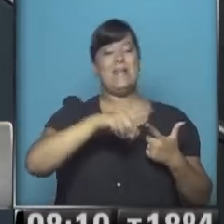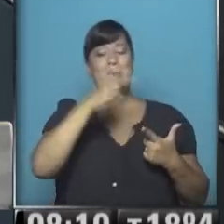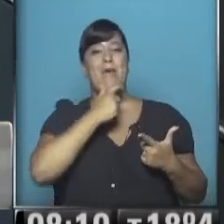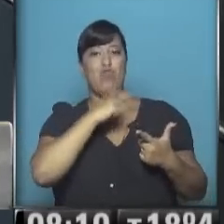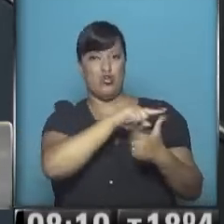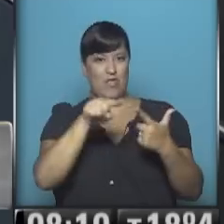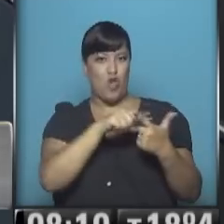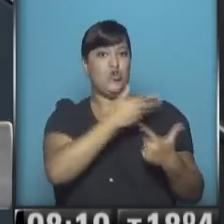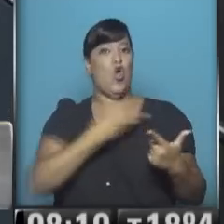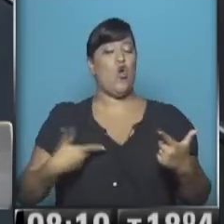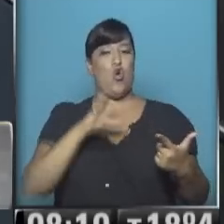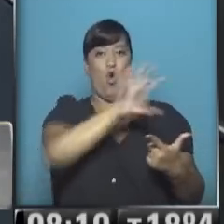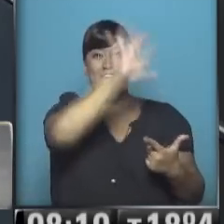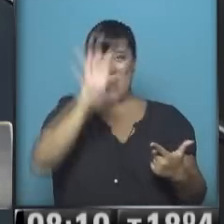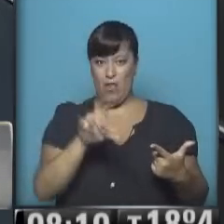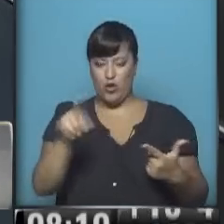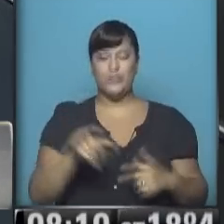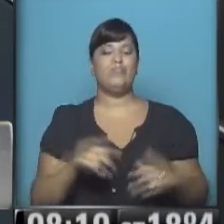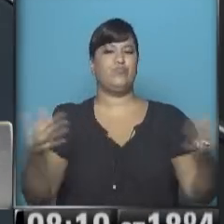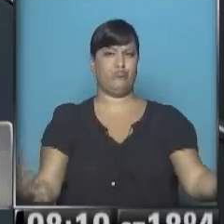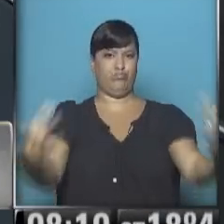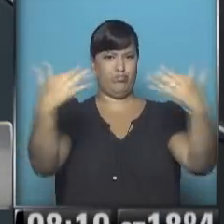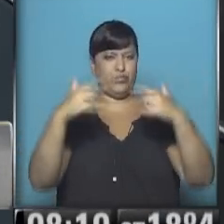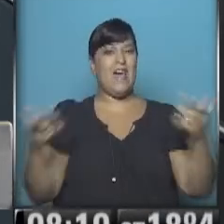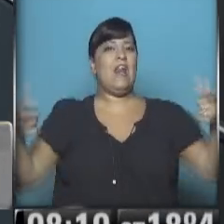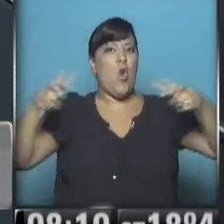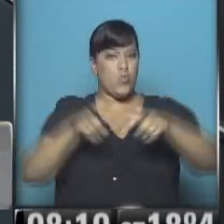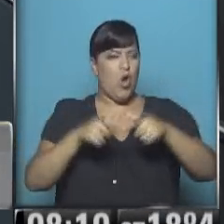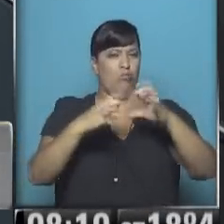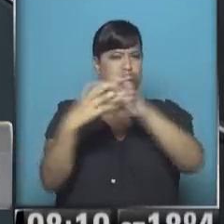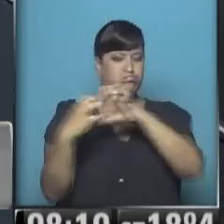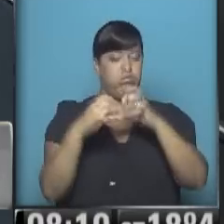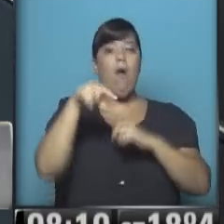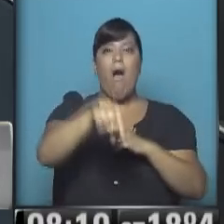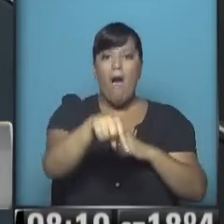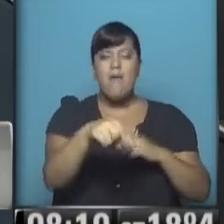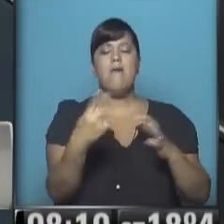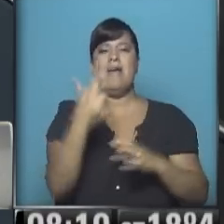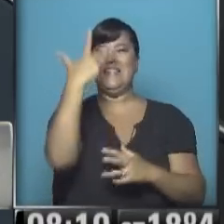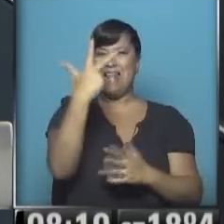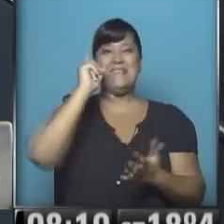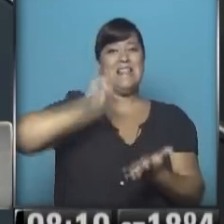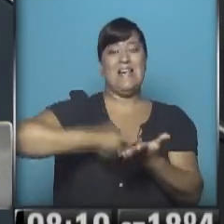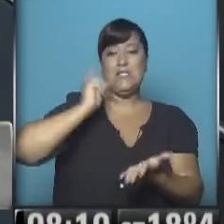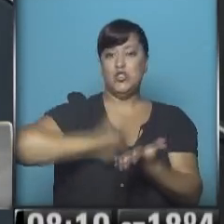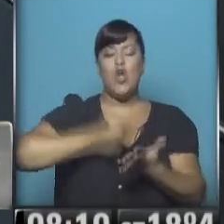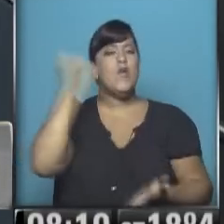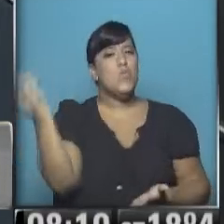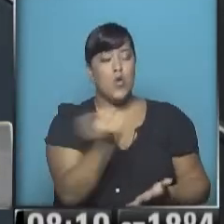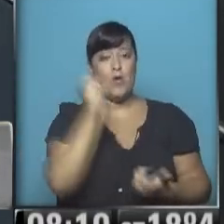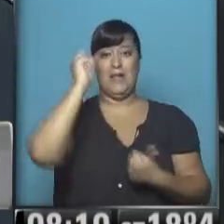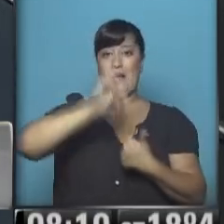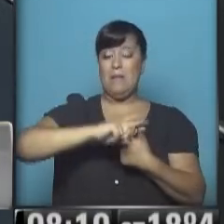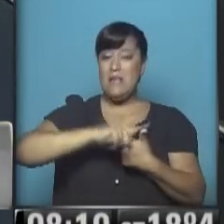respectivamente en ese contexto eh se pudo instrumentar eh tres decisiones importantes la